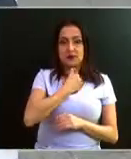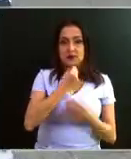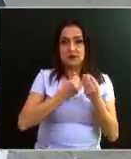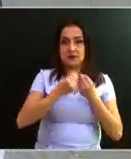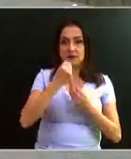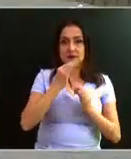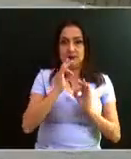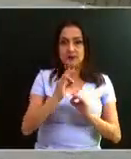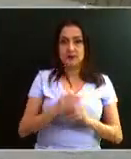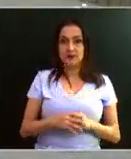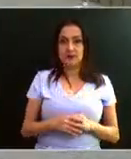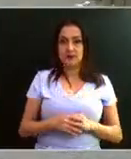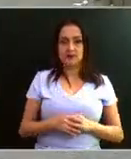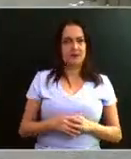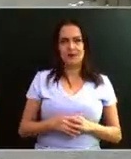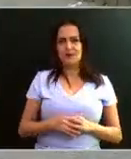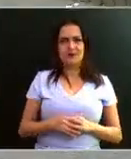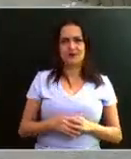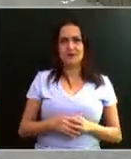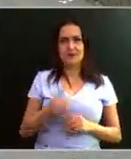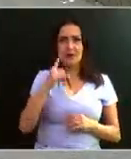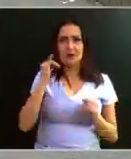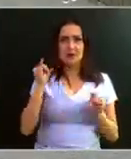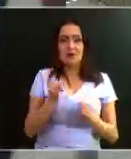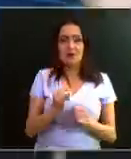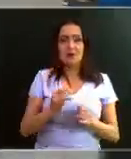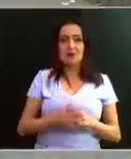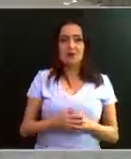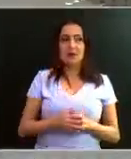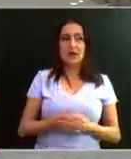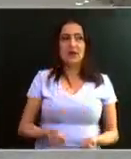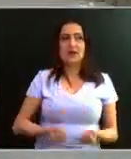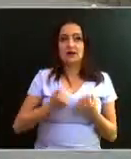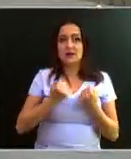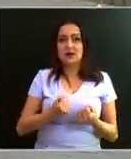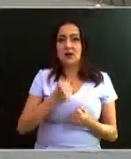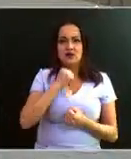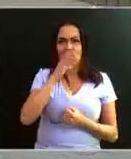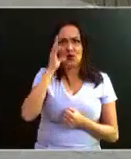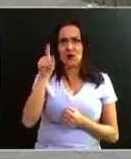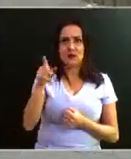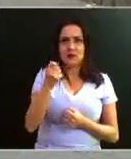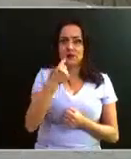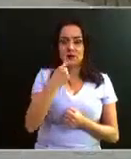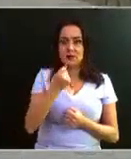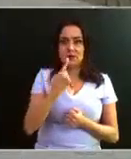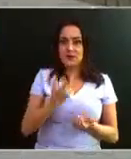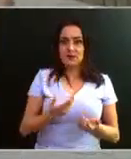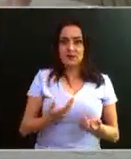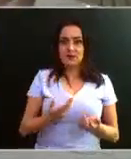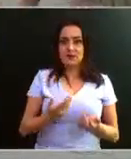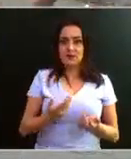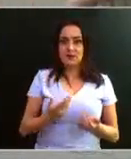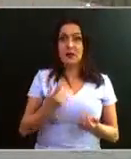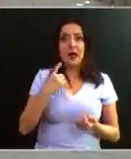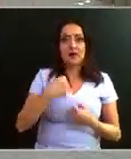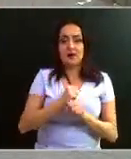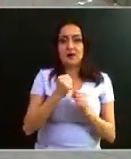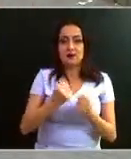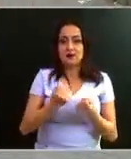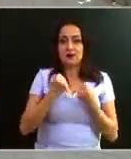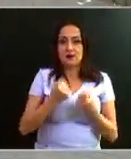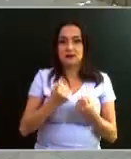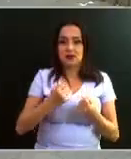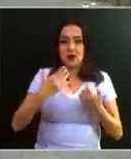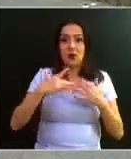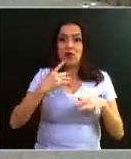alimentación muy bien. No, hombre, para bajar de peso, ejercicio. Yo no creo en esas pastillas. Nada más bueno que hacer ejercicio.